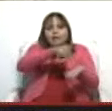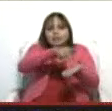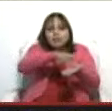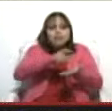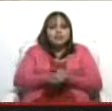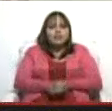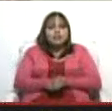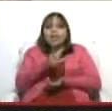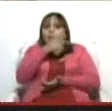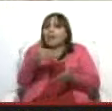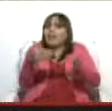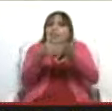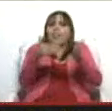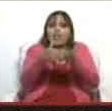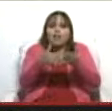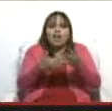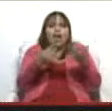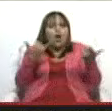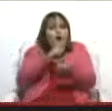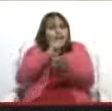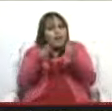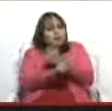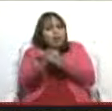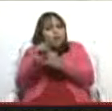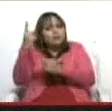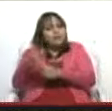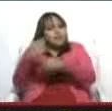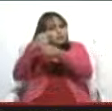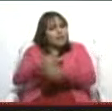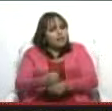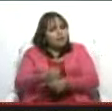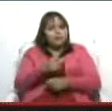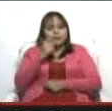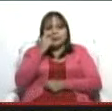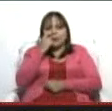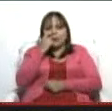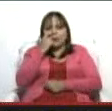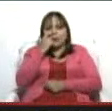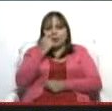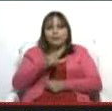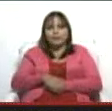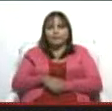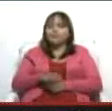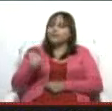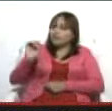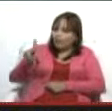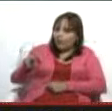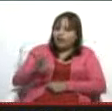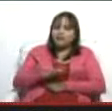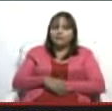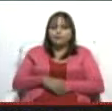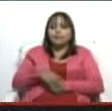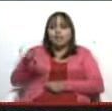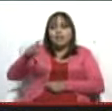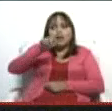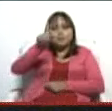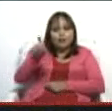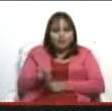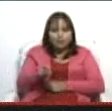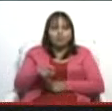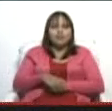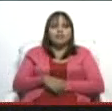peros? ¿Hay un nuevo momento o hay que esperar todavía? Bueno, Marcos, esa es la pregunta sobre la